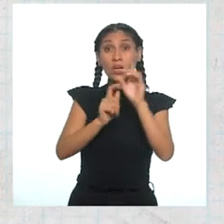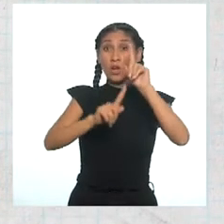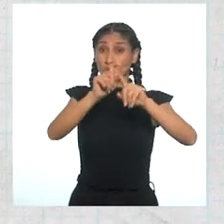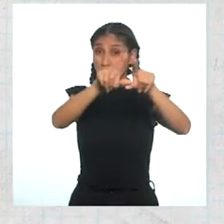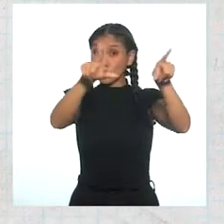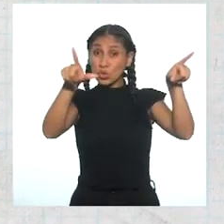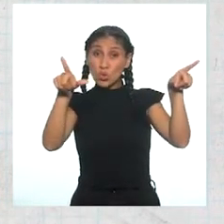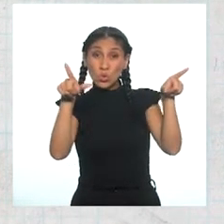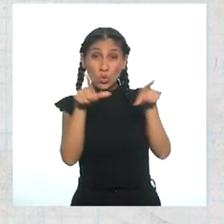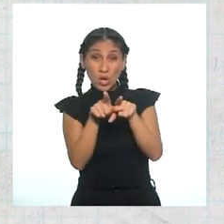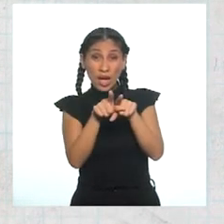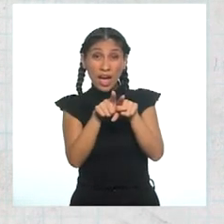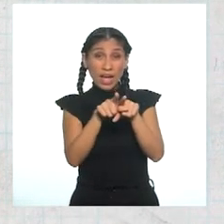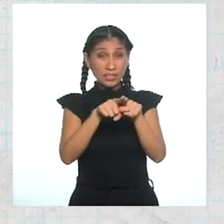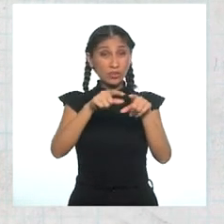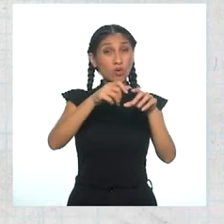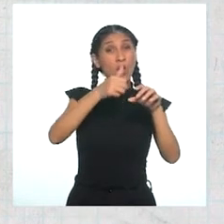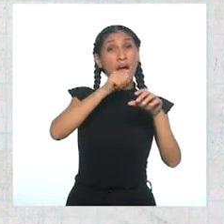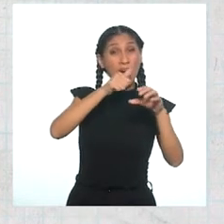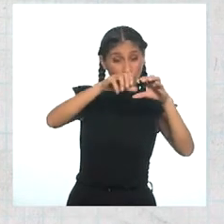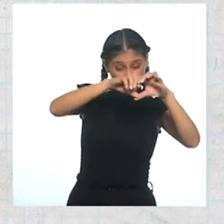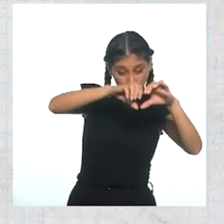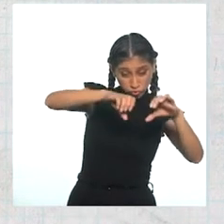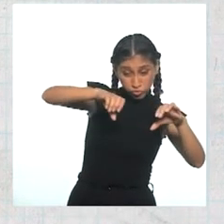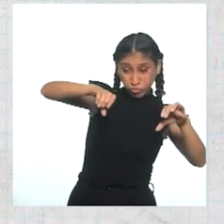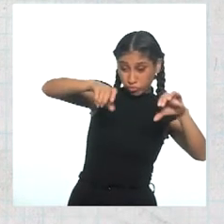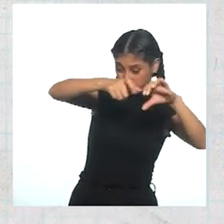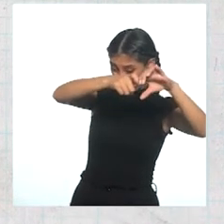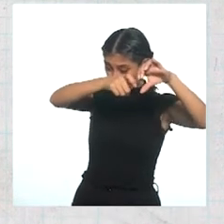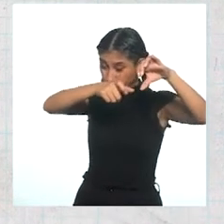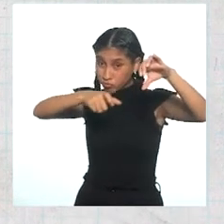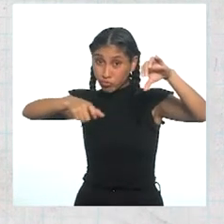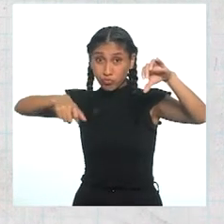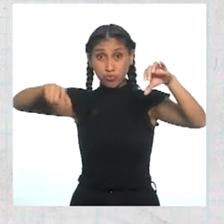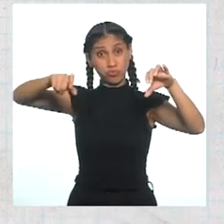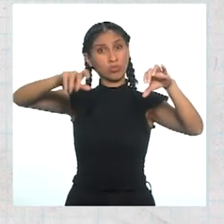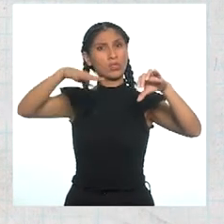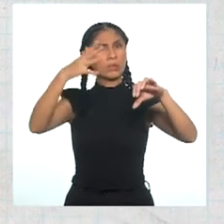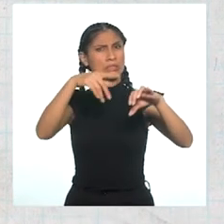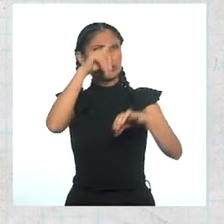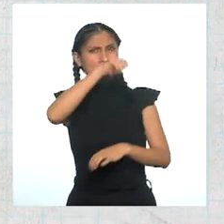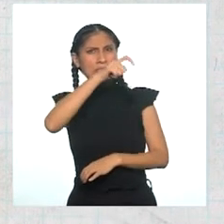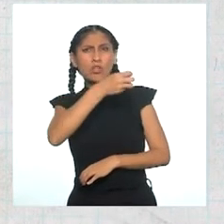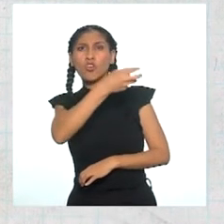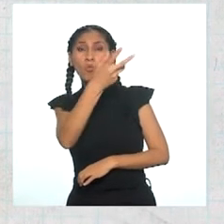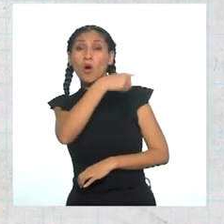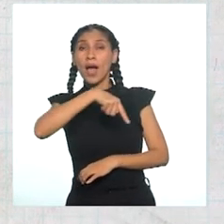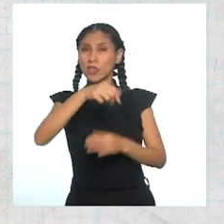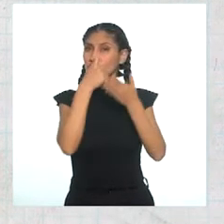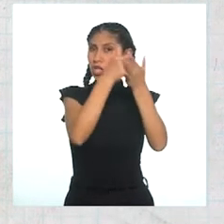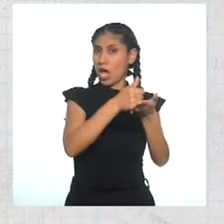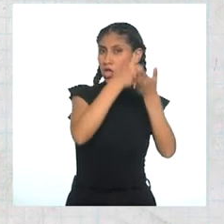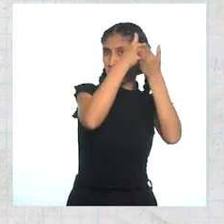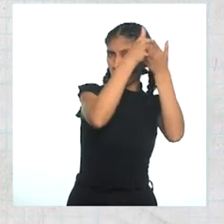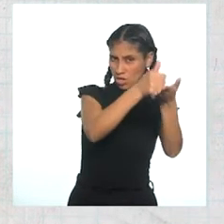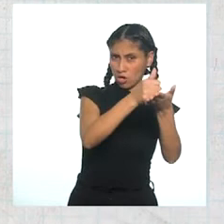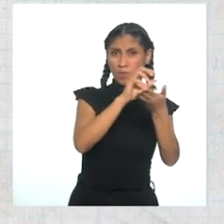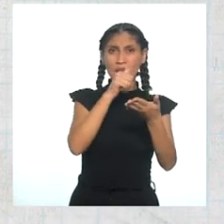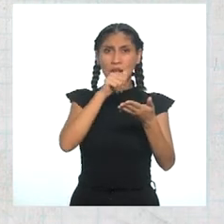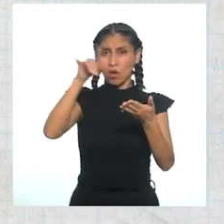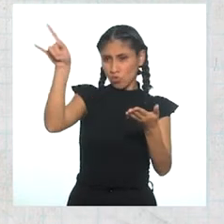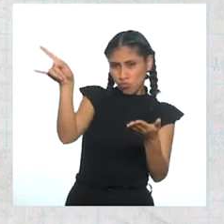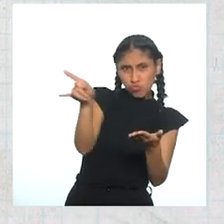lugares donde no se cuentan con este servicio y así procurar cuidar la salud y alimentación de las